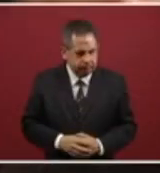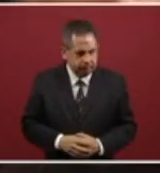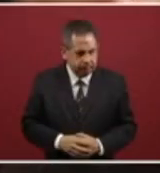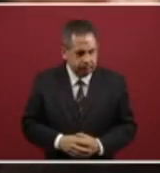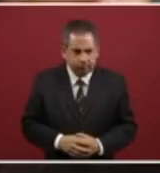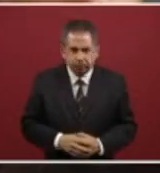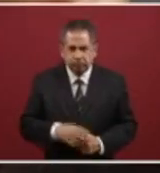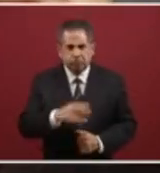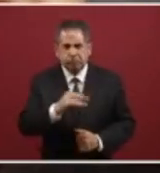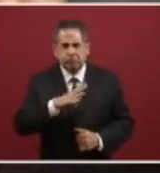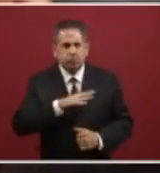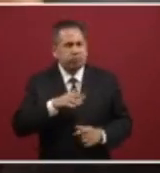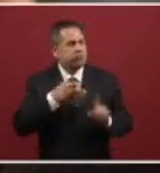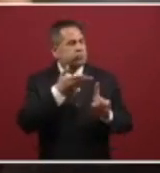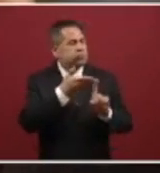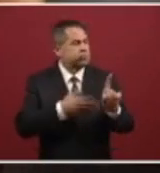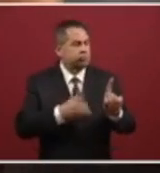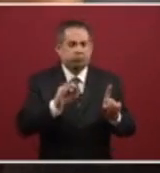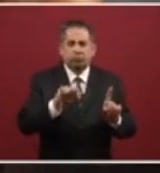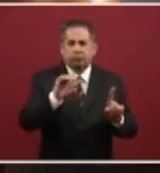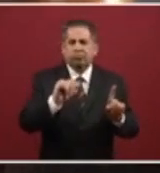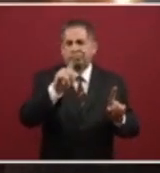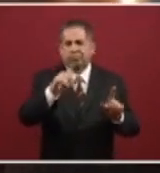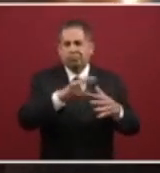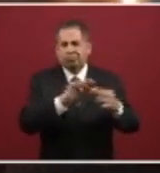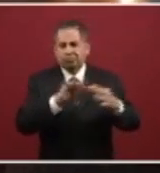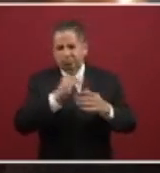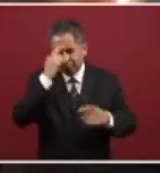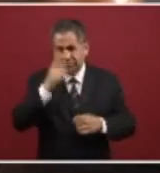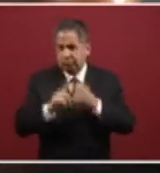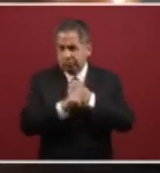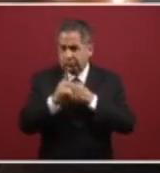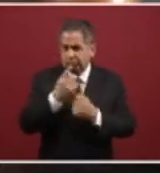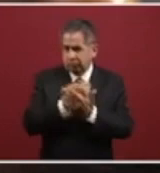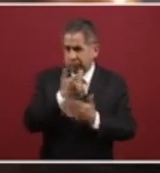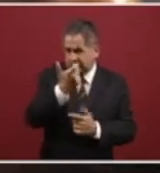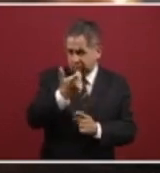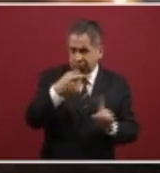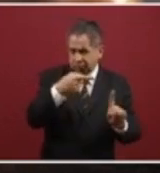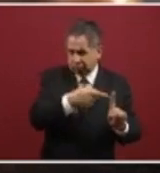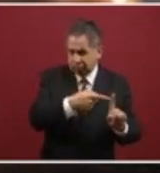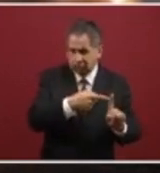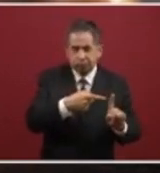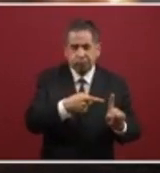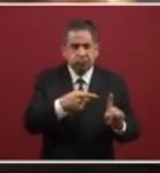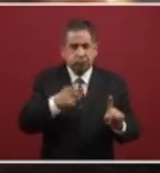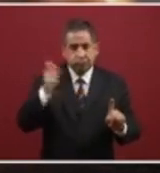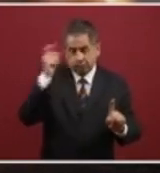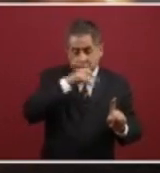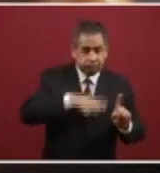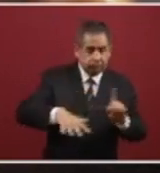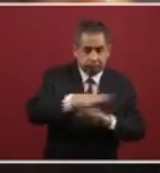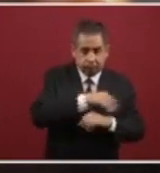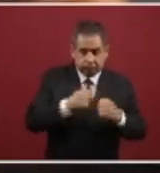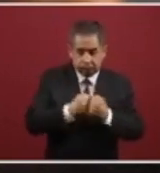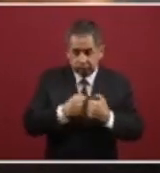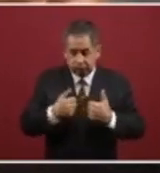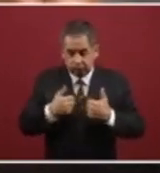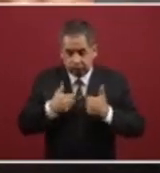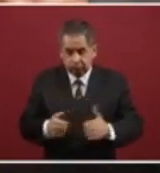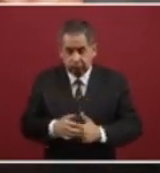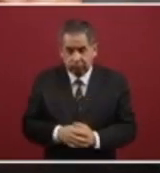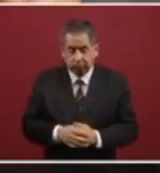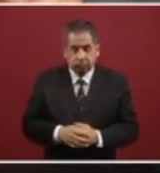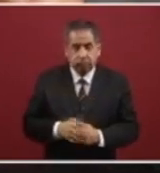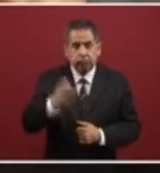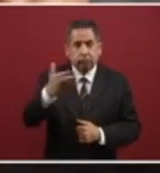siquiera hay la figura de recinto fiscalizado, tocábamos el otro día. Es un problema económico y de desatención y de desentendimiento. El señor